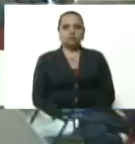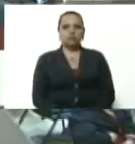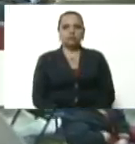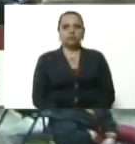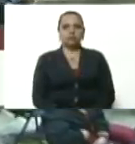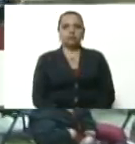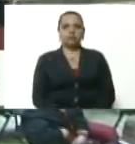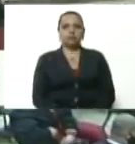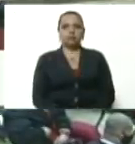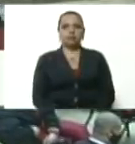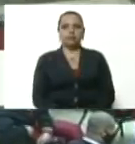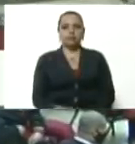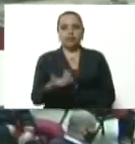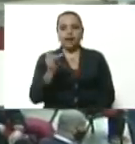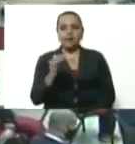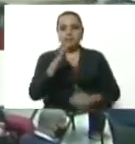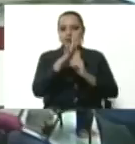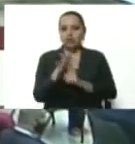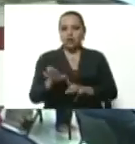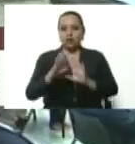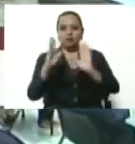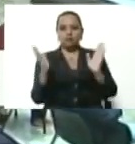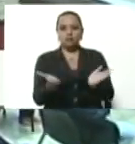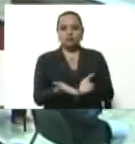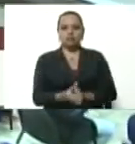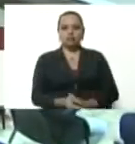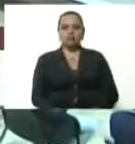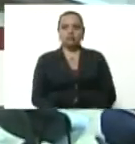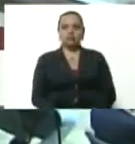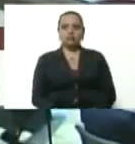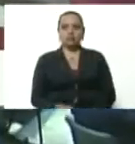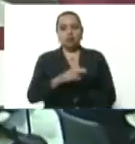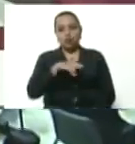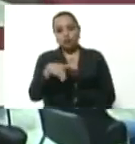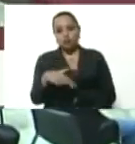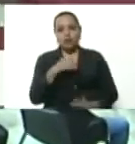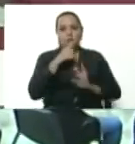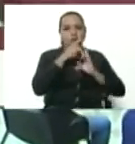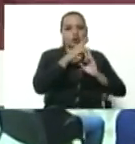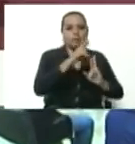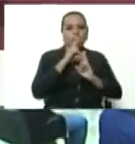No dictadores en el mundo. Les hemos salido respondones.